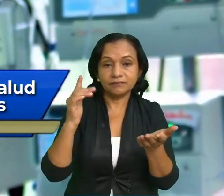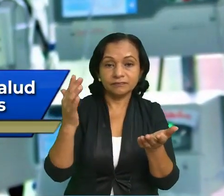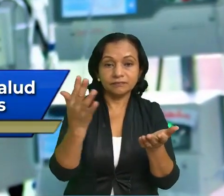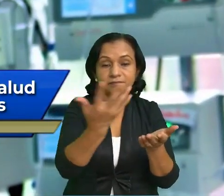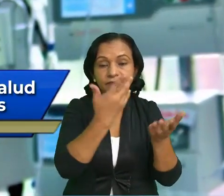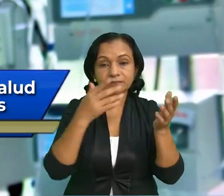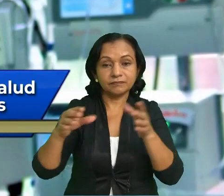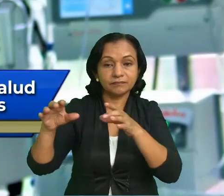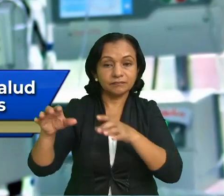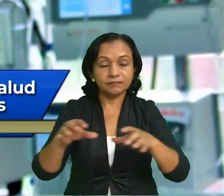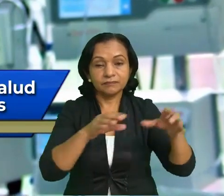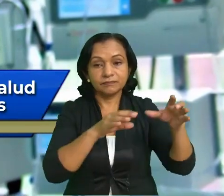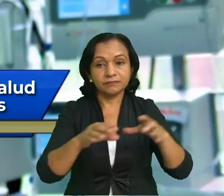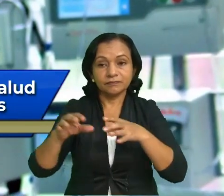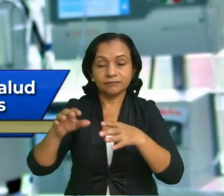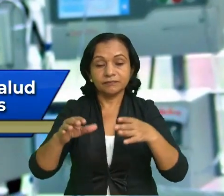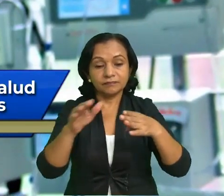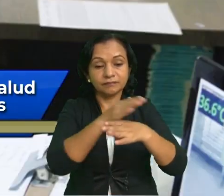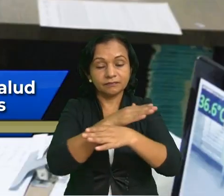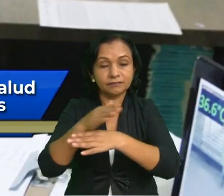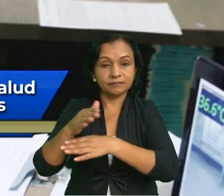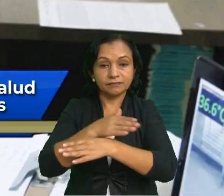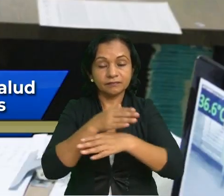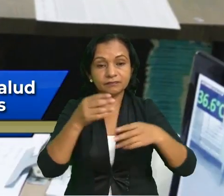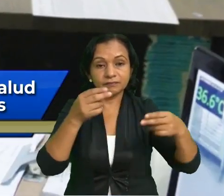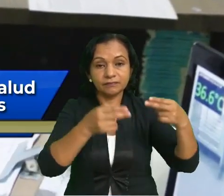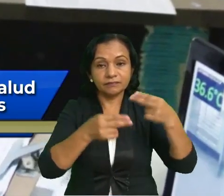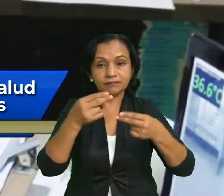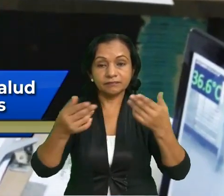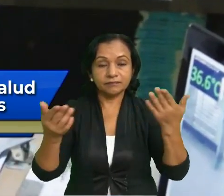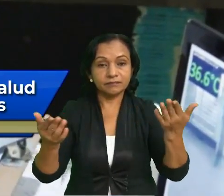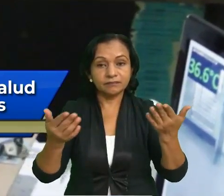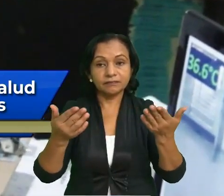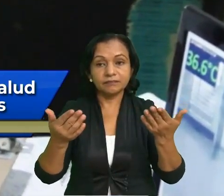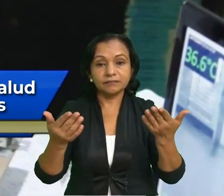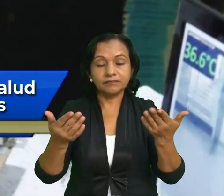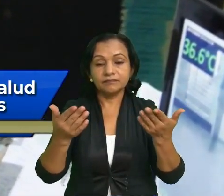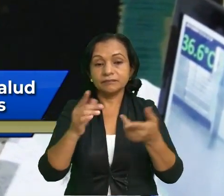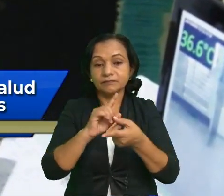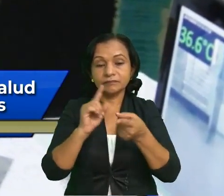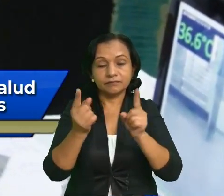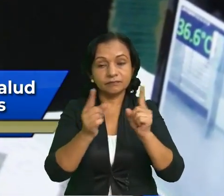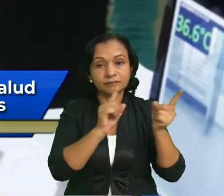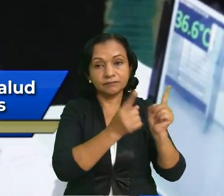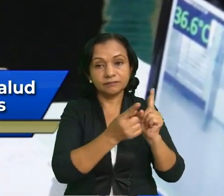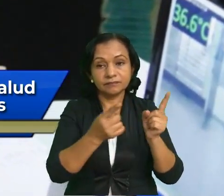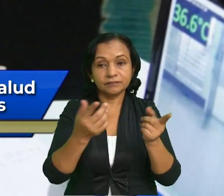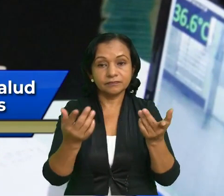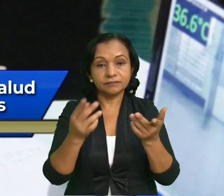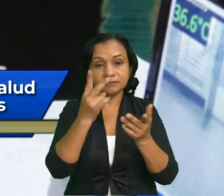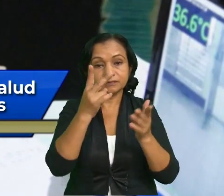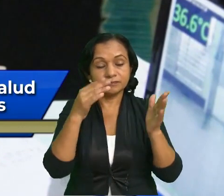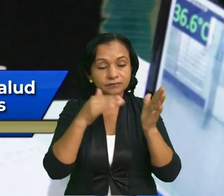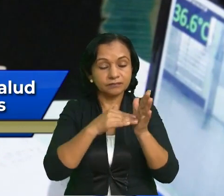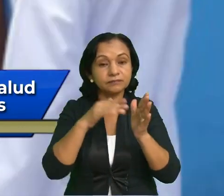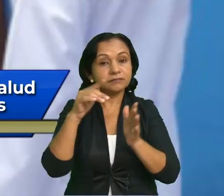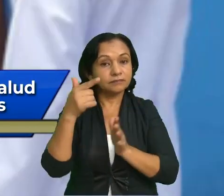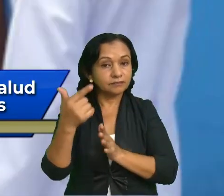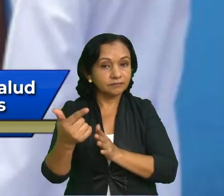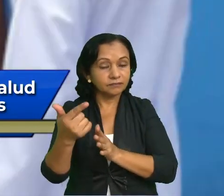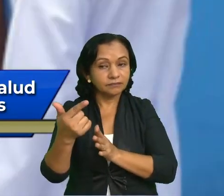han impactado en los indicadores que se habían retrocedes mejorado hasta el 2007 y realmente